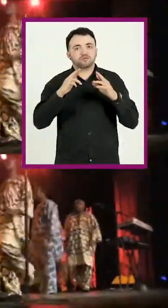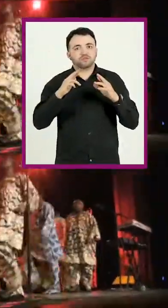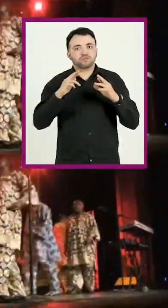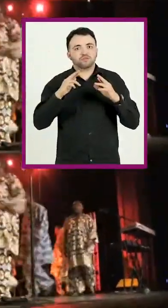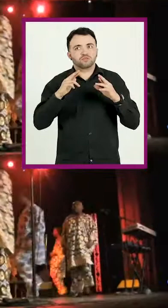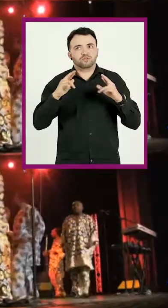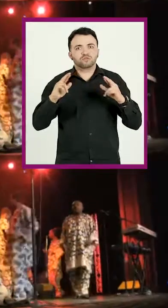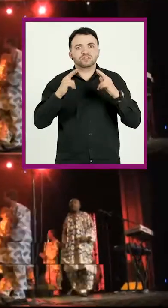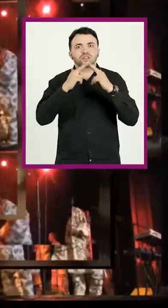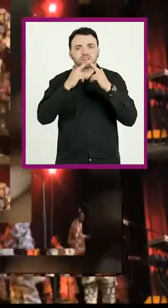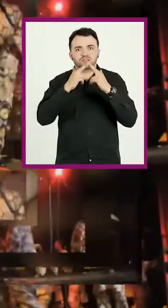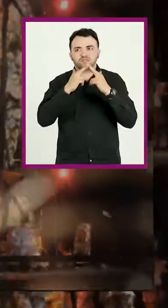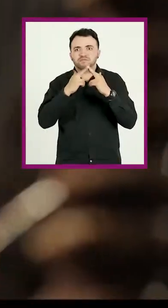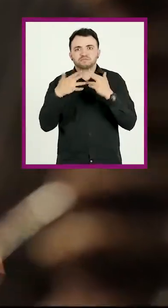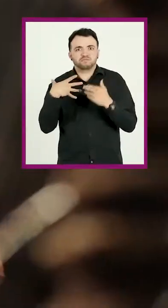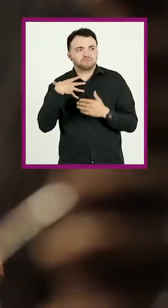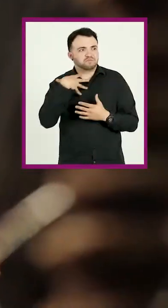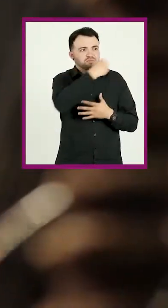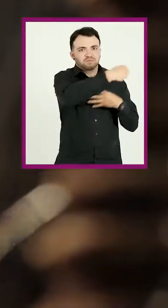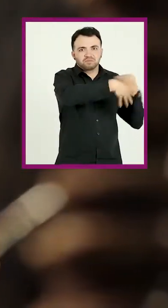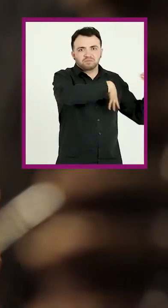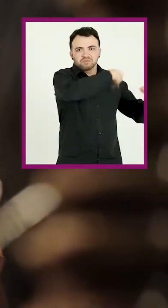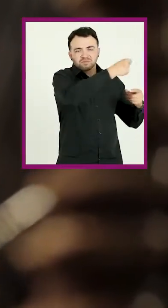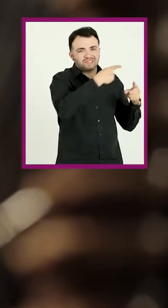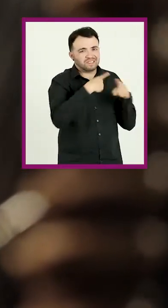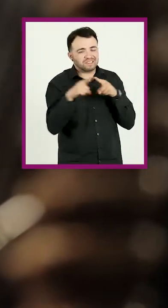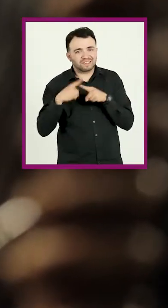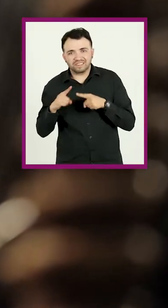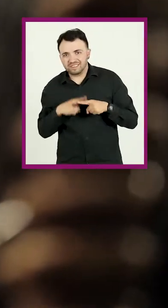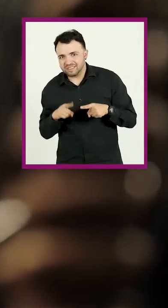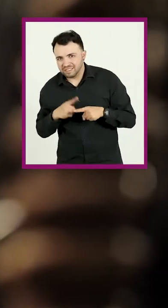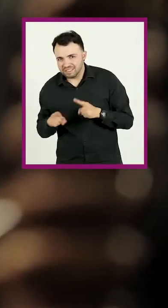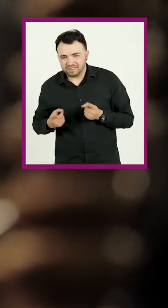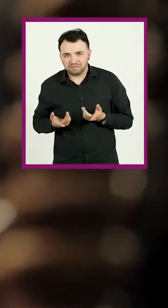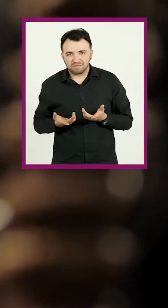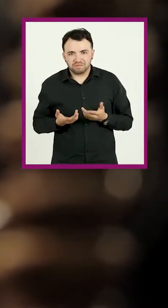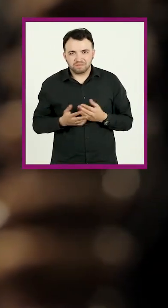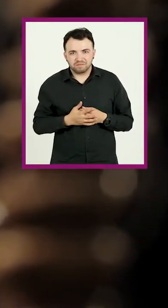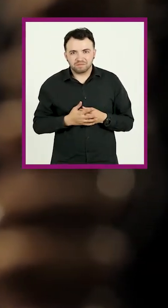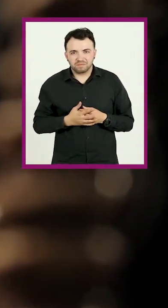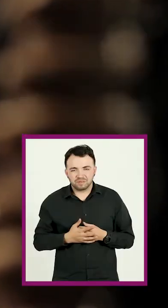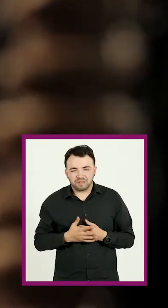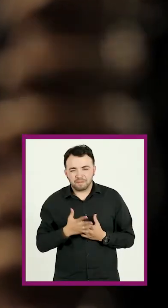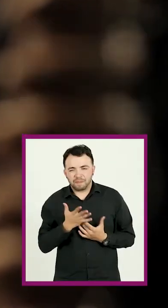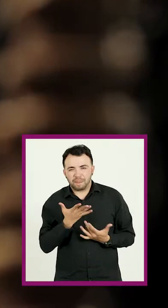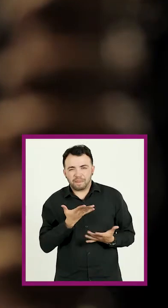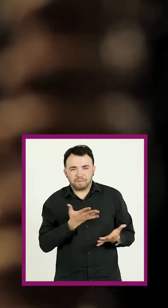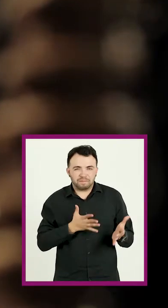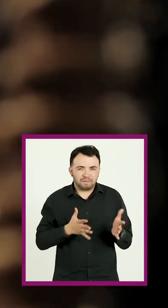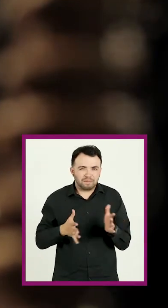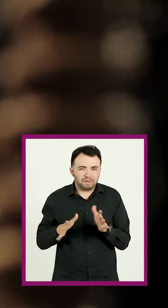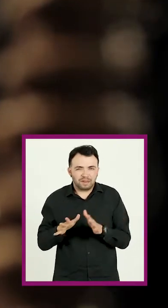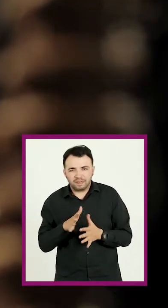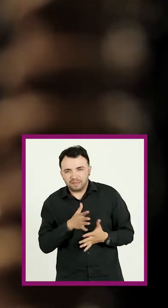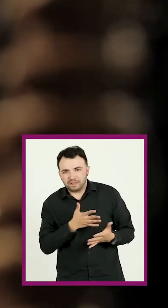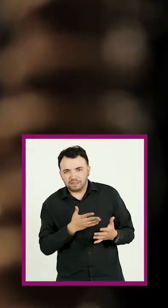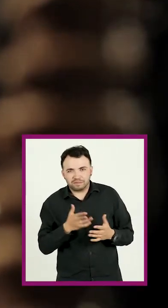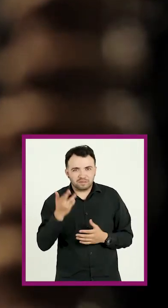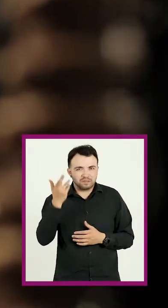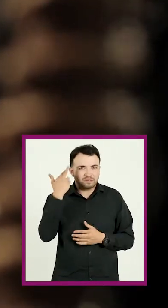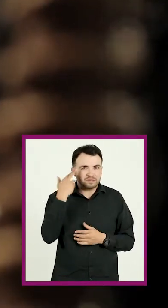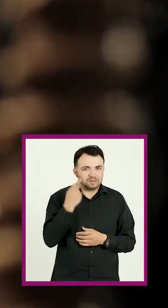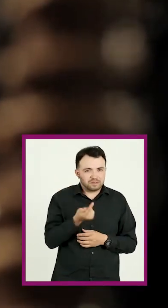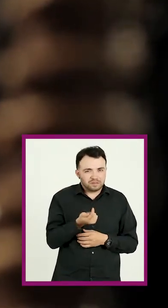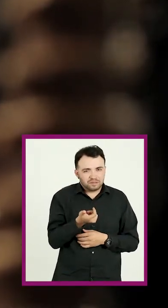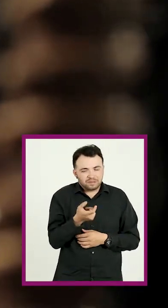origina toda la santería en Cuba. Después está Casemadi Diabaté de Mali, que murió más o menos recientemente, presidente, y él,